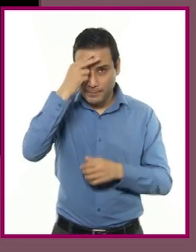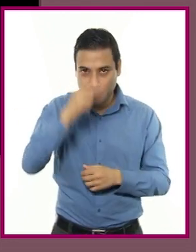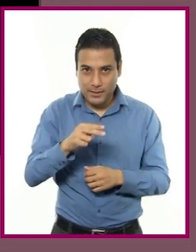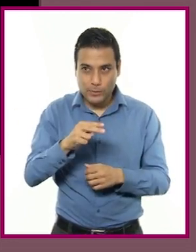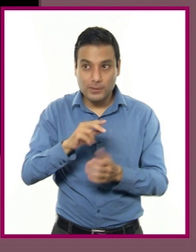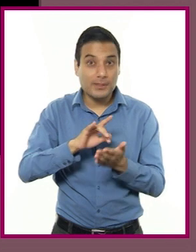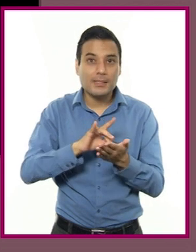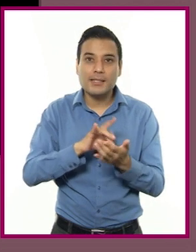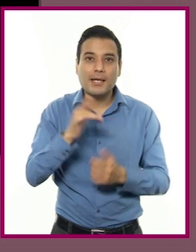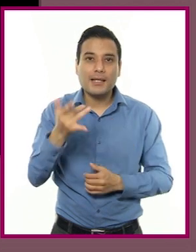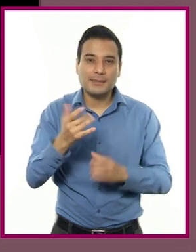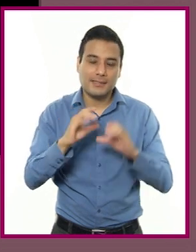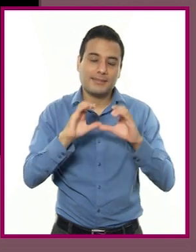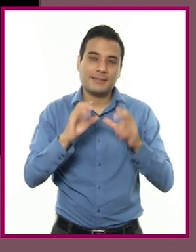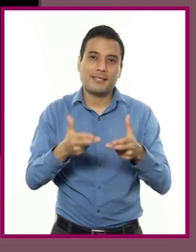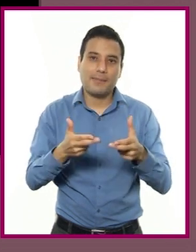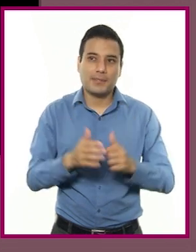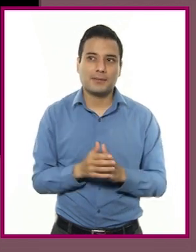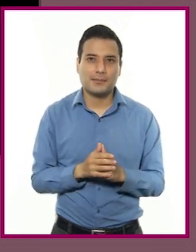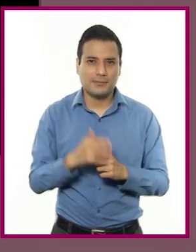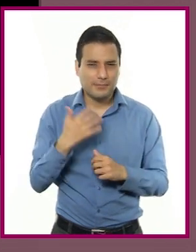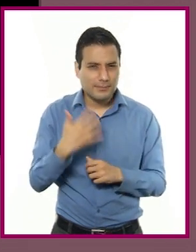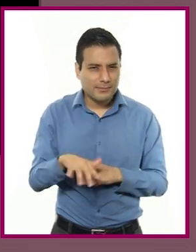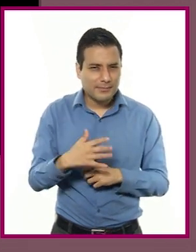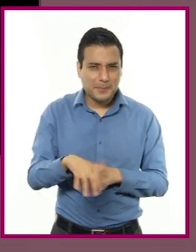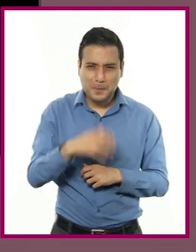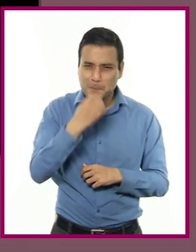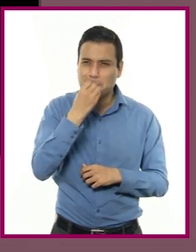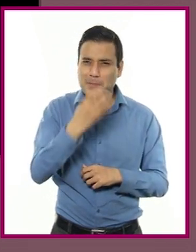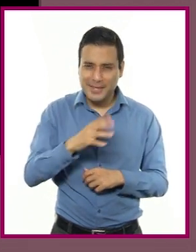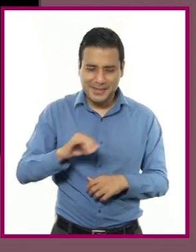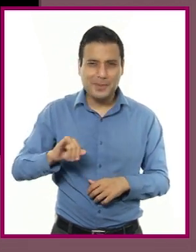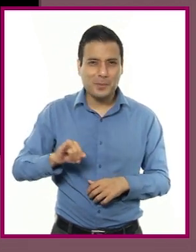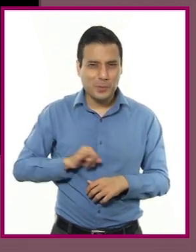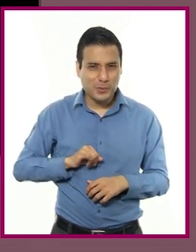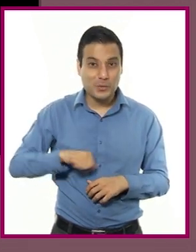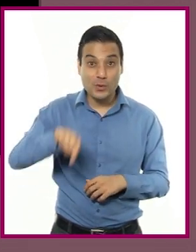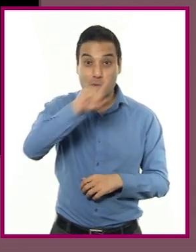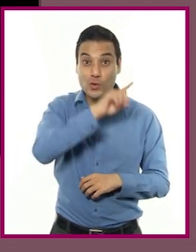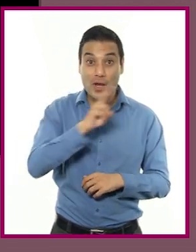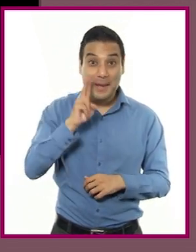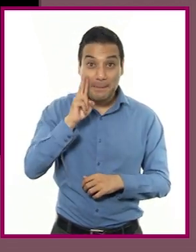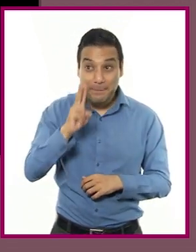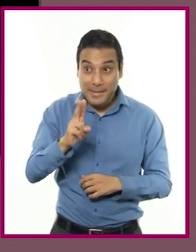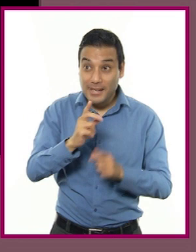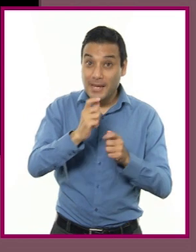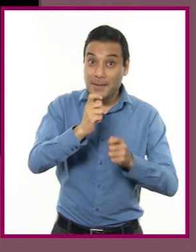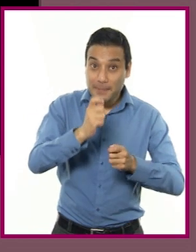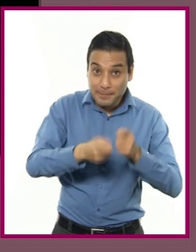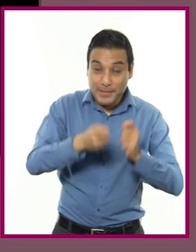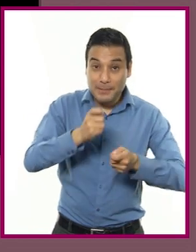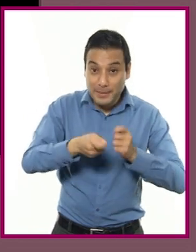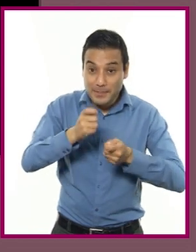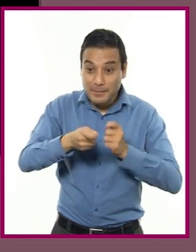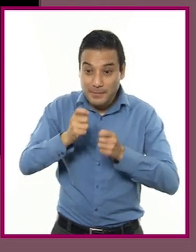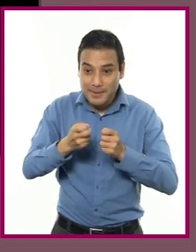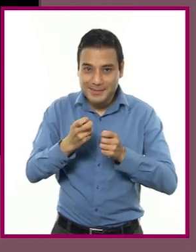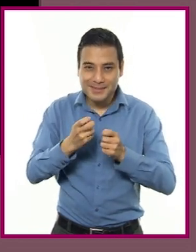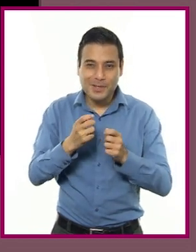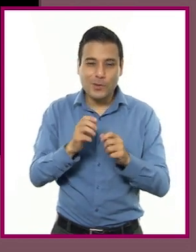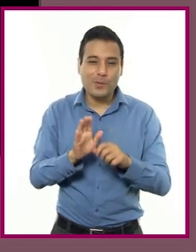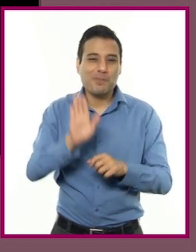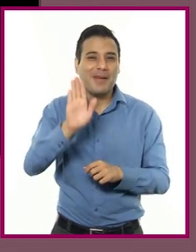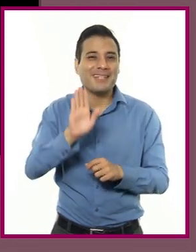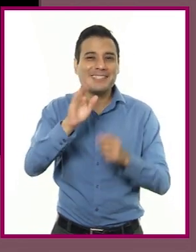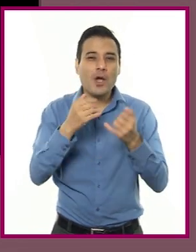por ejemplo. Entonces es increíble cuando vemos un instrumento como este, que es hermosísimo, que es como muy juguetón,